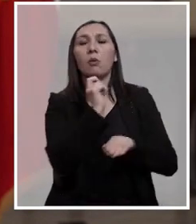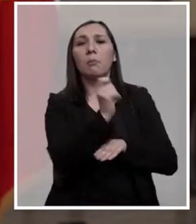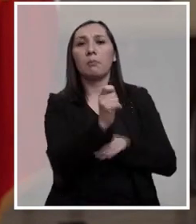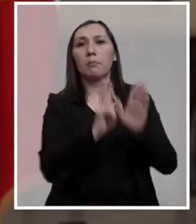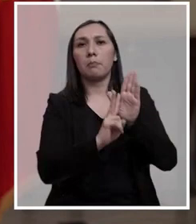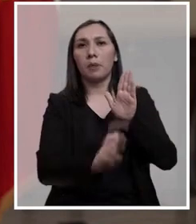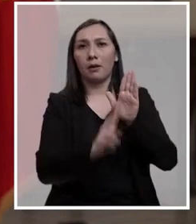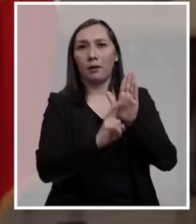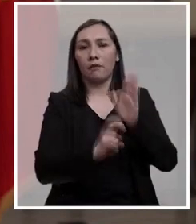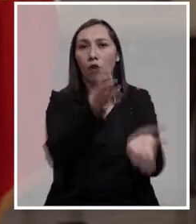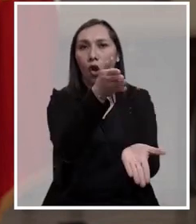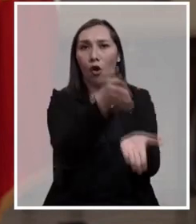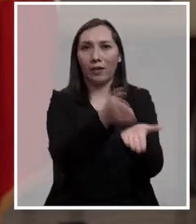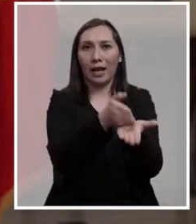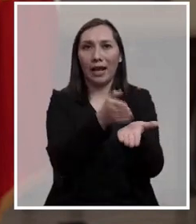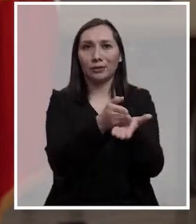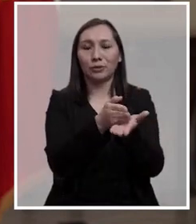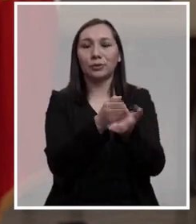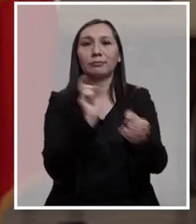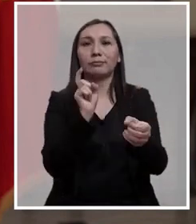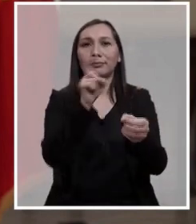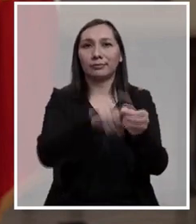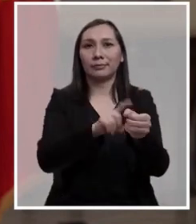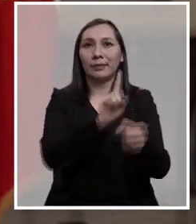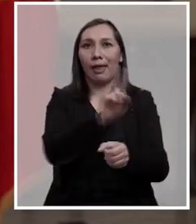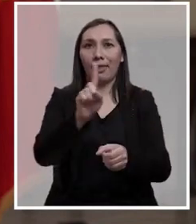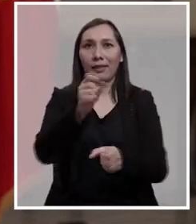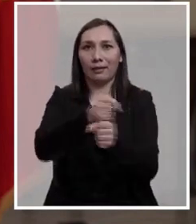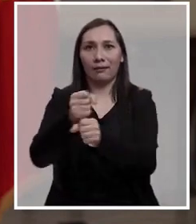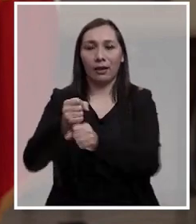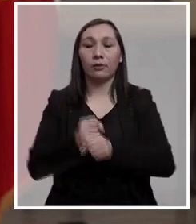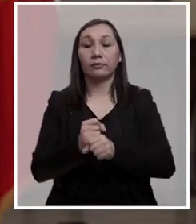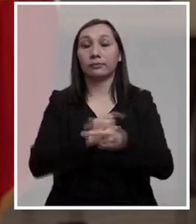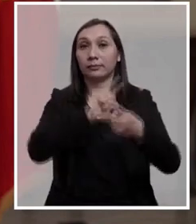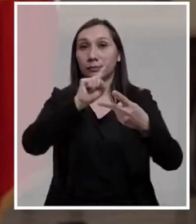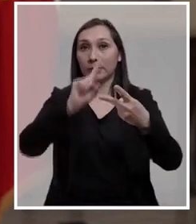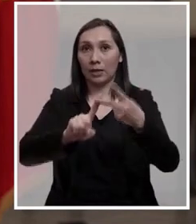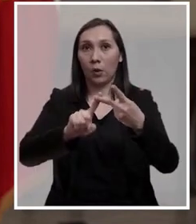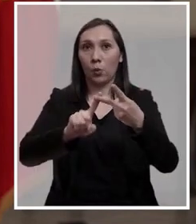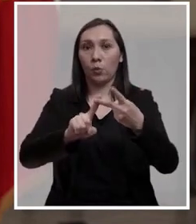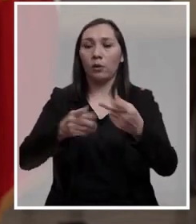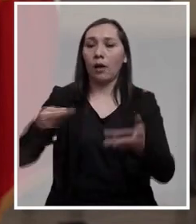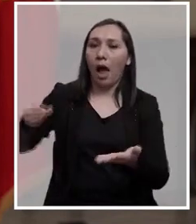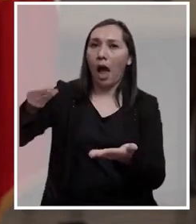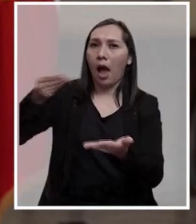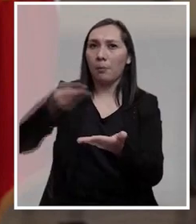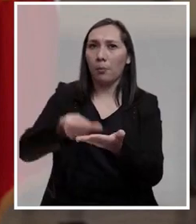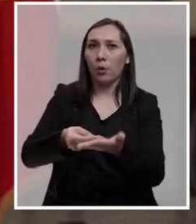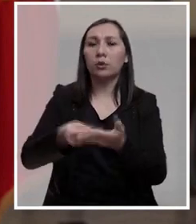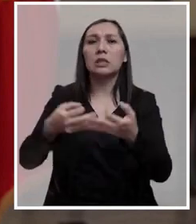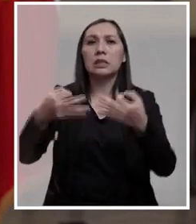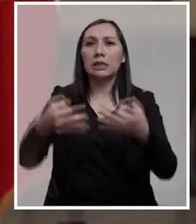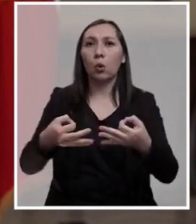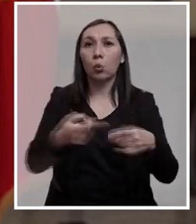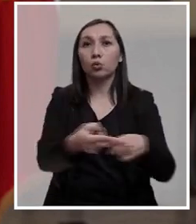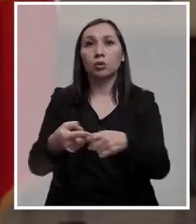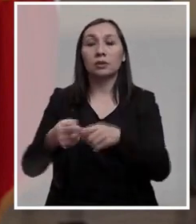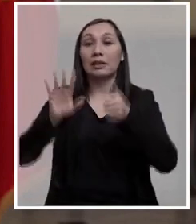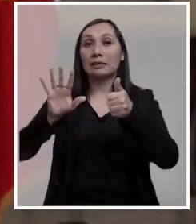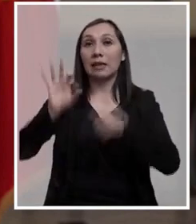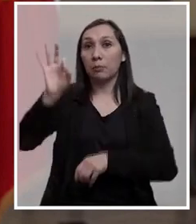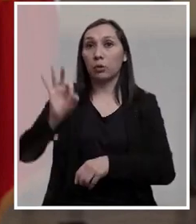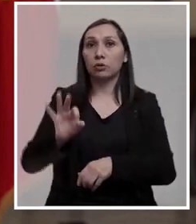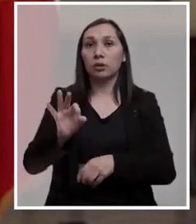Mediante los aportes obligatorios que pertenecen a Cada trabajador 2 El aporte proveniente del seguro social de